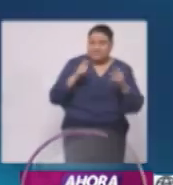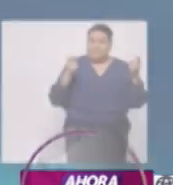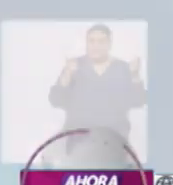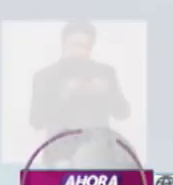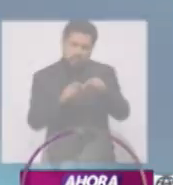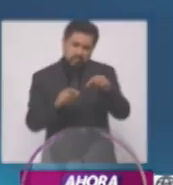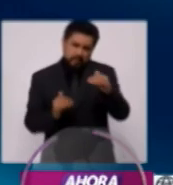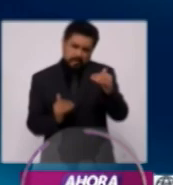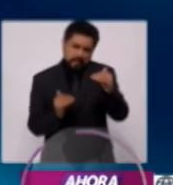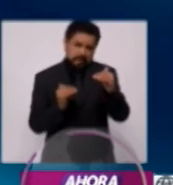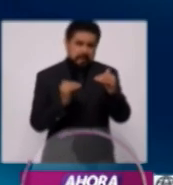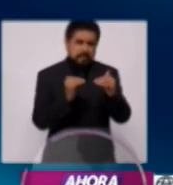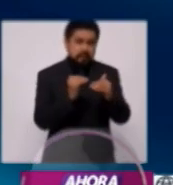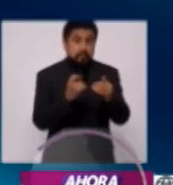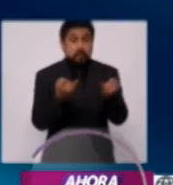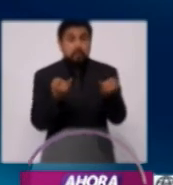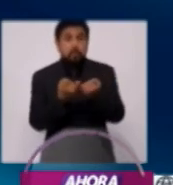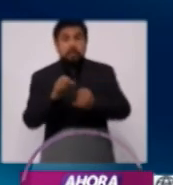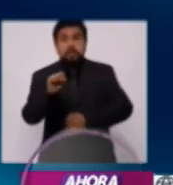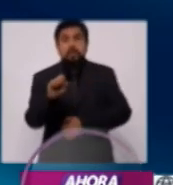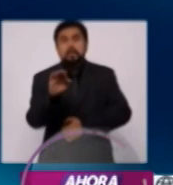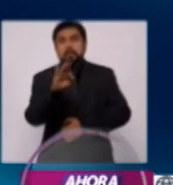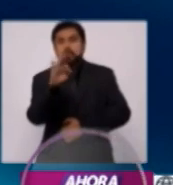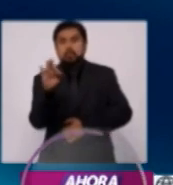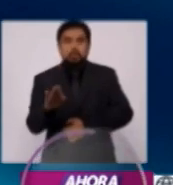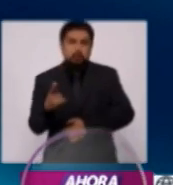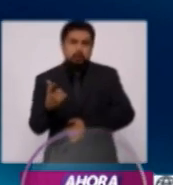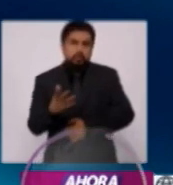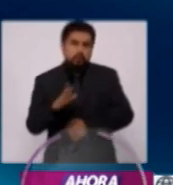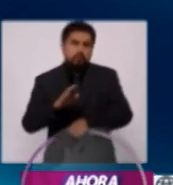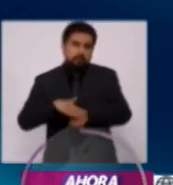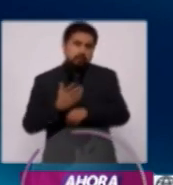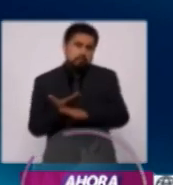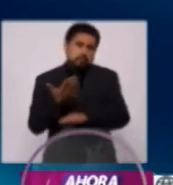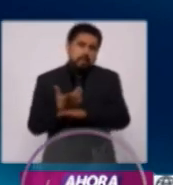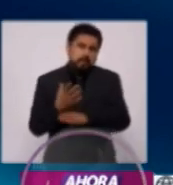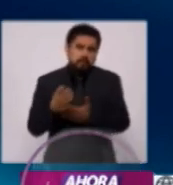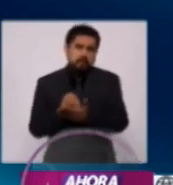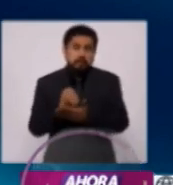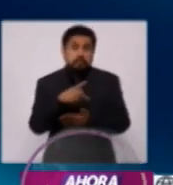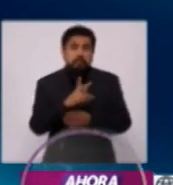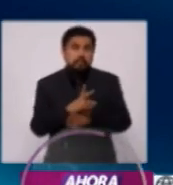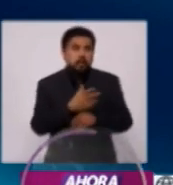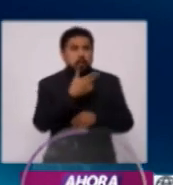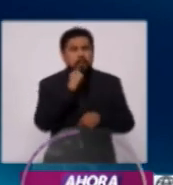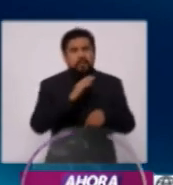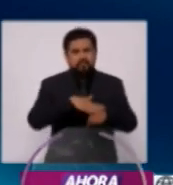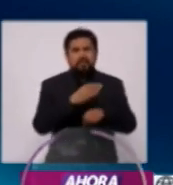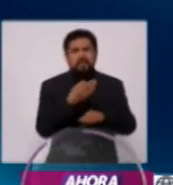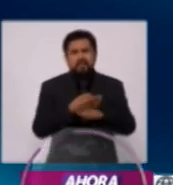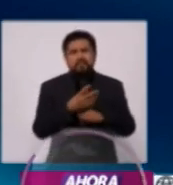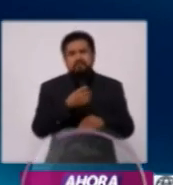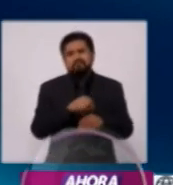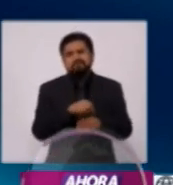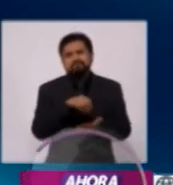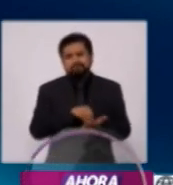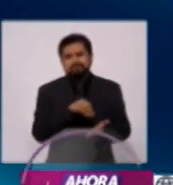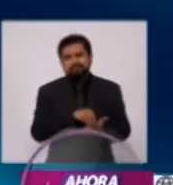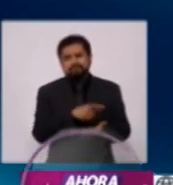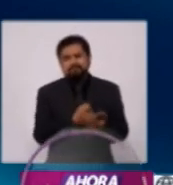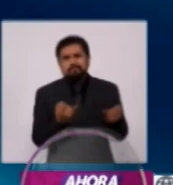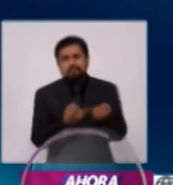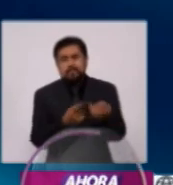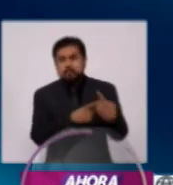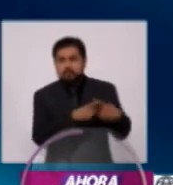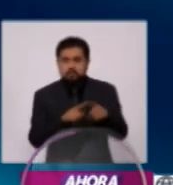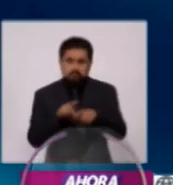encuesta. Abundó que el mayor ingreso promedio trimestral monetario correspondió al grupo de 40 a 49 años con